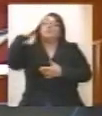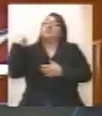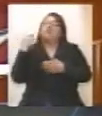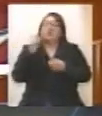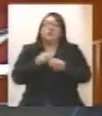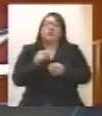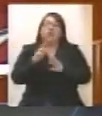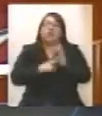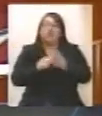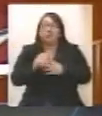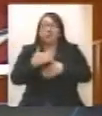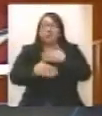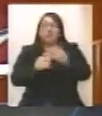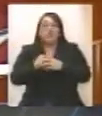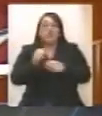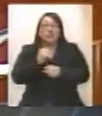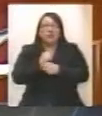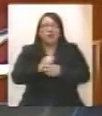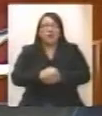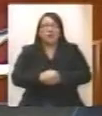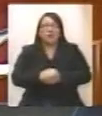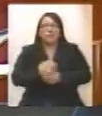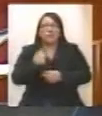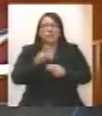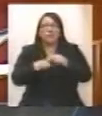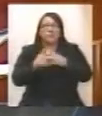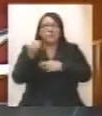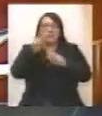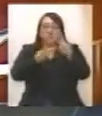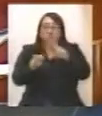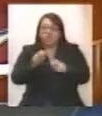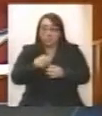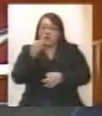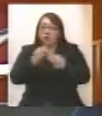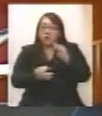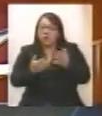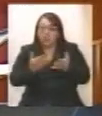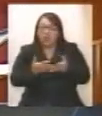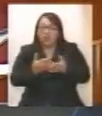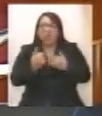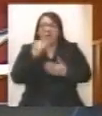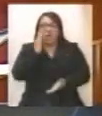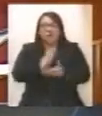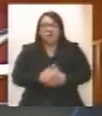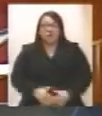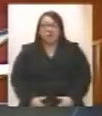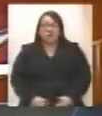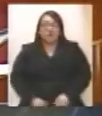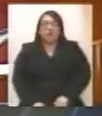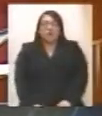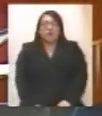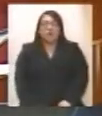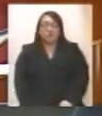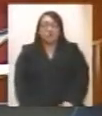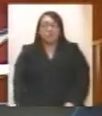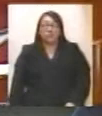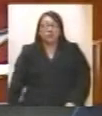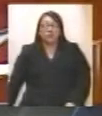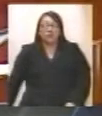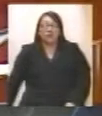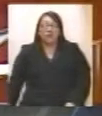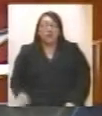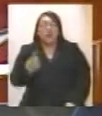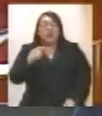reglas y procedimientos relativos a la investigación, juzgamiento y sanción de los delitos cometidos por